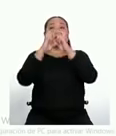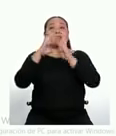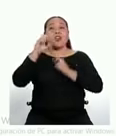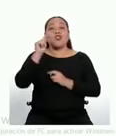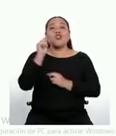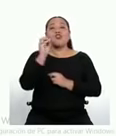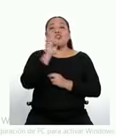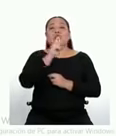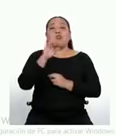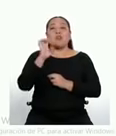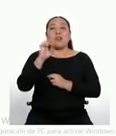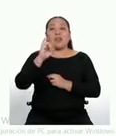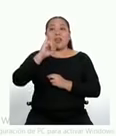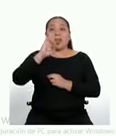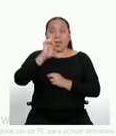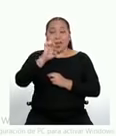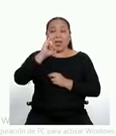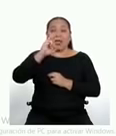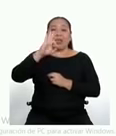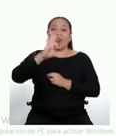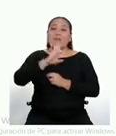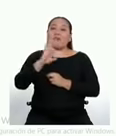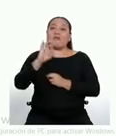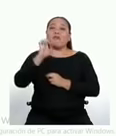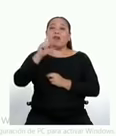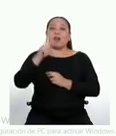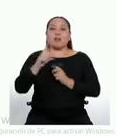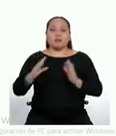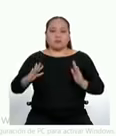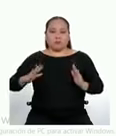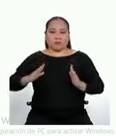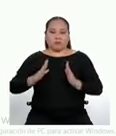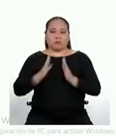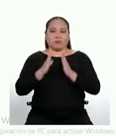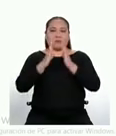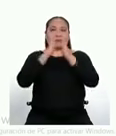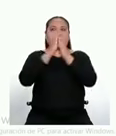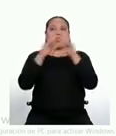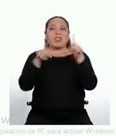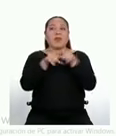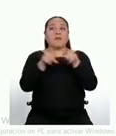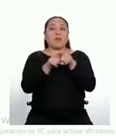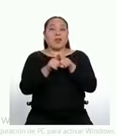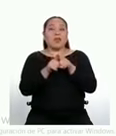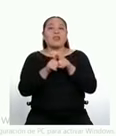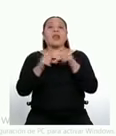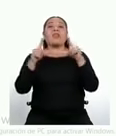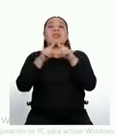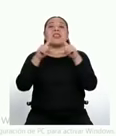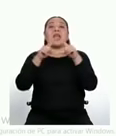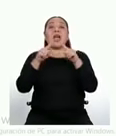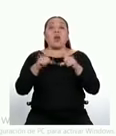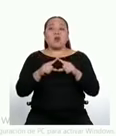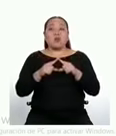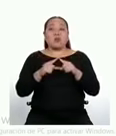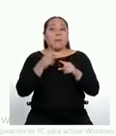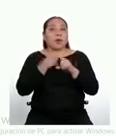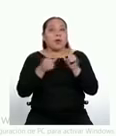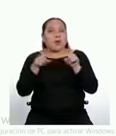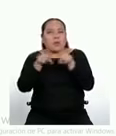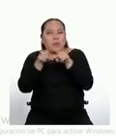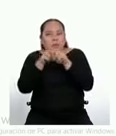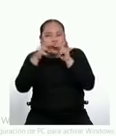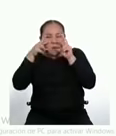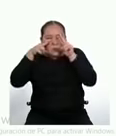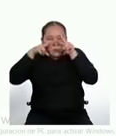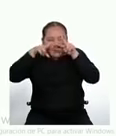materialidad. La Torre Eiffel se caracteriza por ser muy ligera y también tiene una disposición triangular. Sin embargo, si vemos al